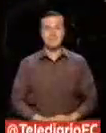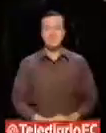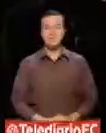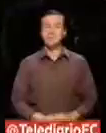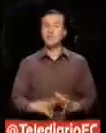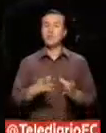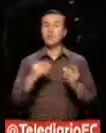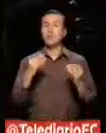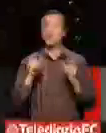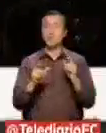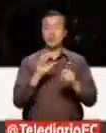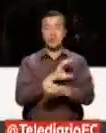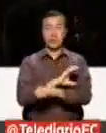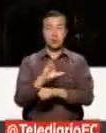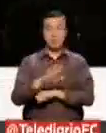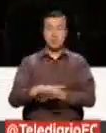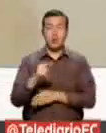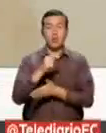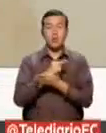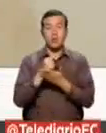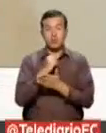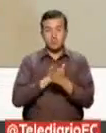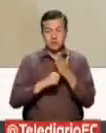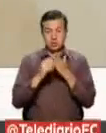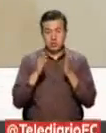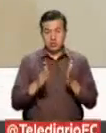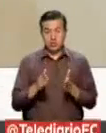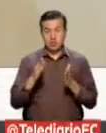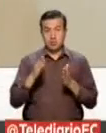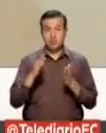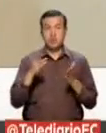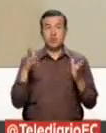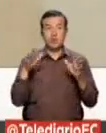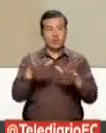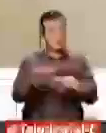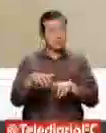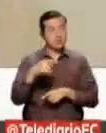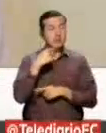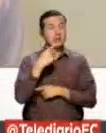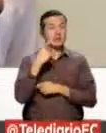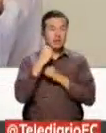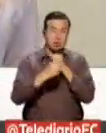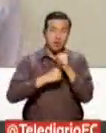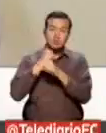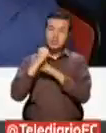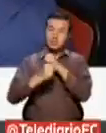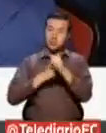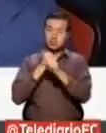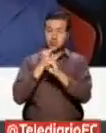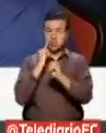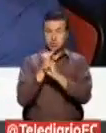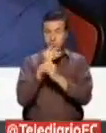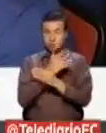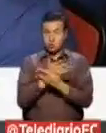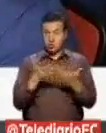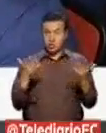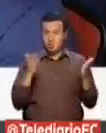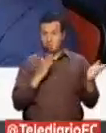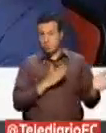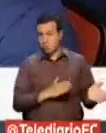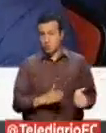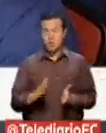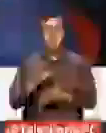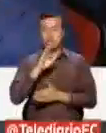Frente a decenas de campesinos del Guayas, el ministro de Agricultura y Ganadería reconoció que por décadas la entidad que hoy preside se manejó de